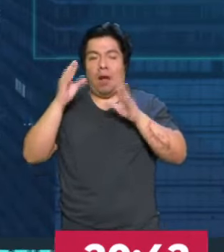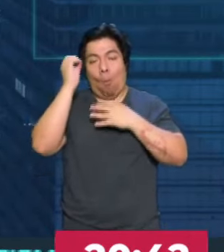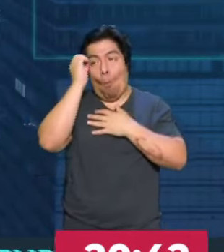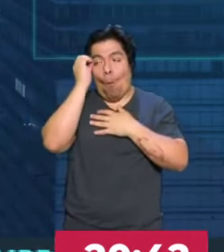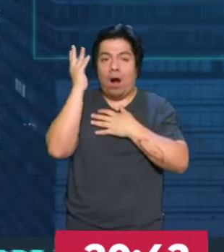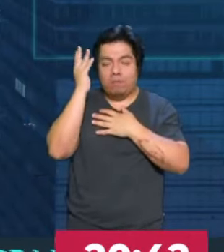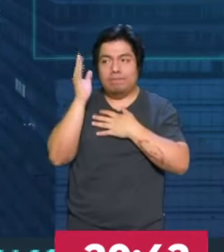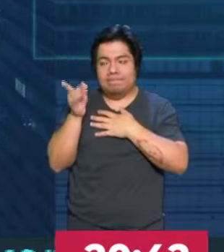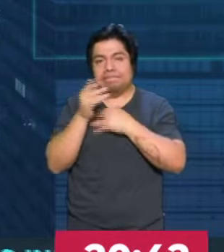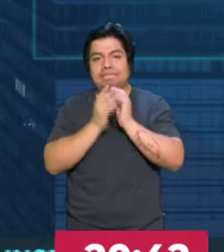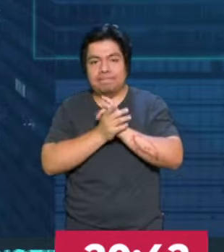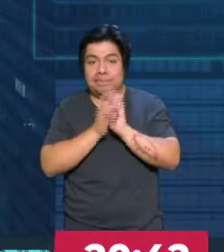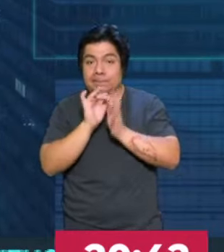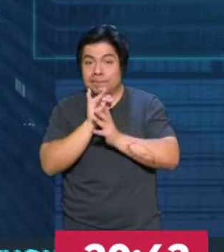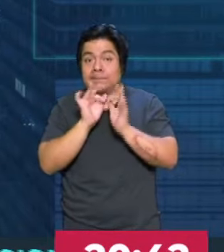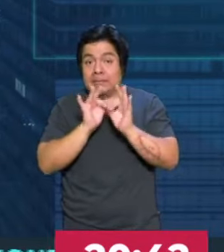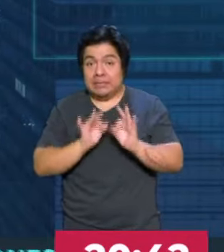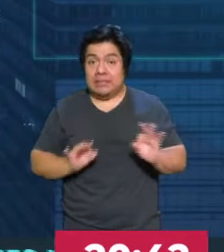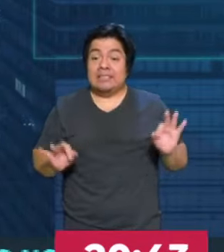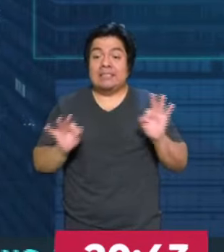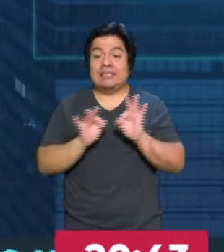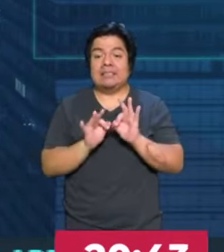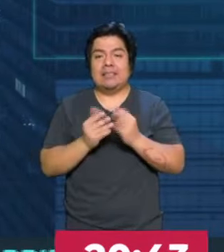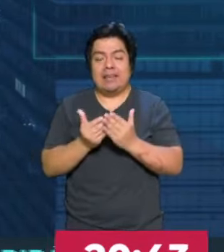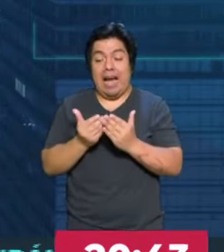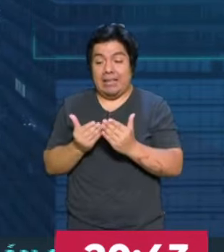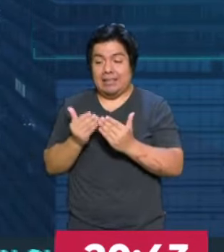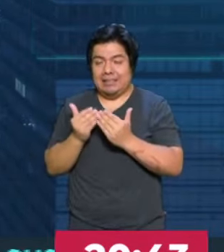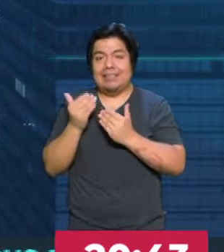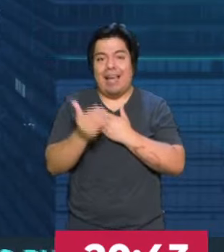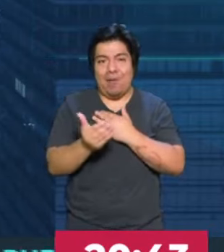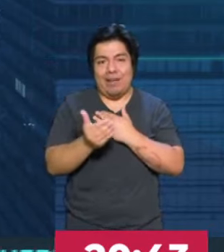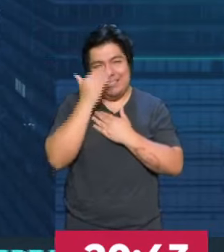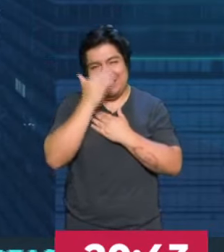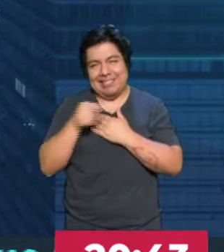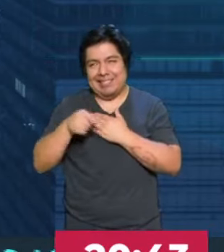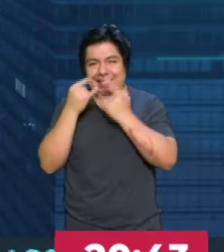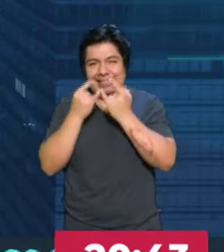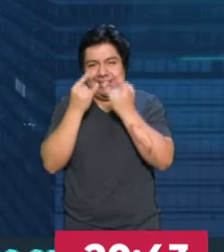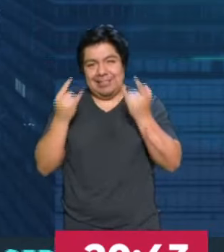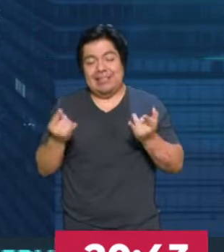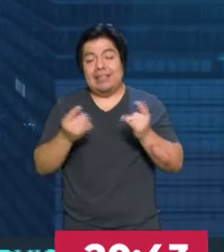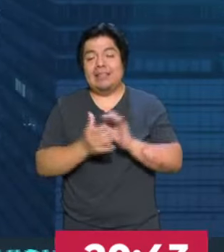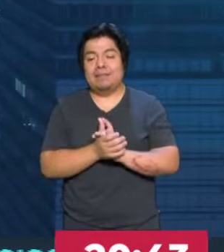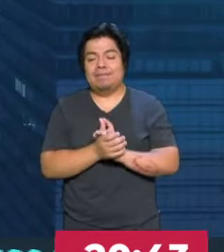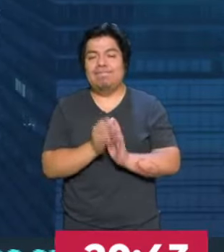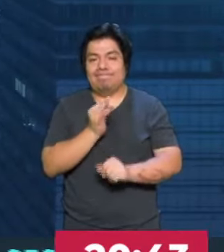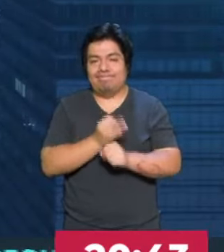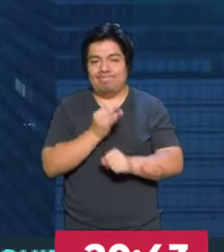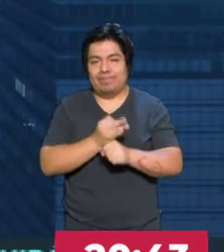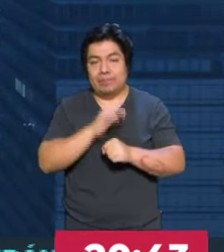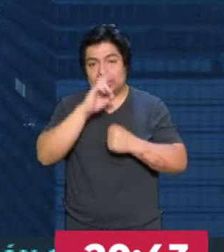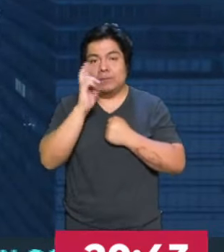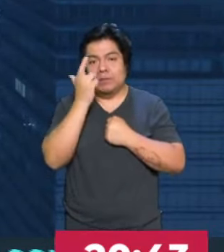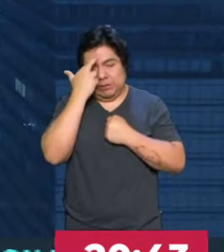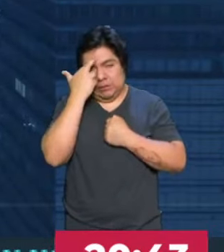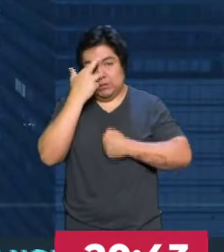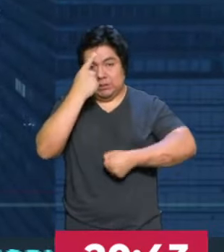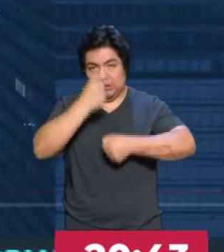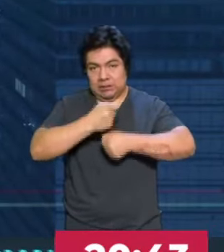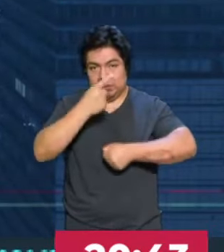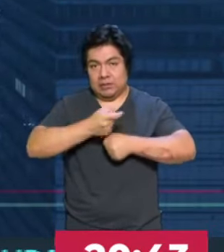allá de esto que es fundamental y es un antes de y después de la historia de este país, pues obviamente recordar el primer